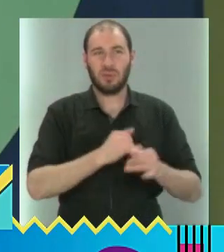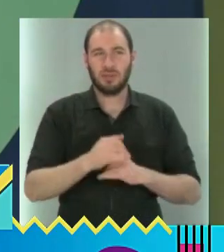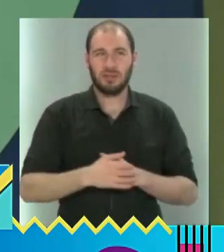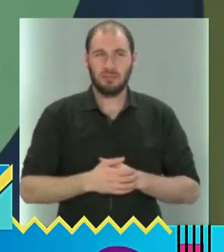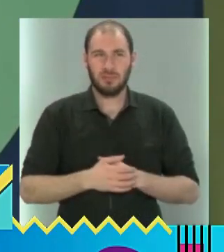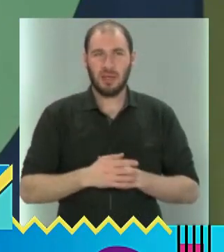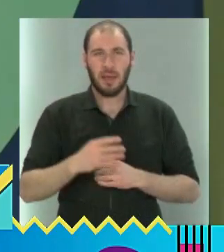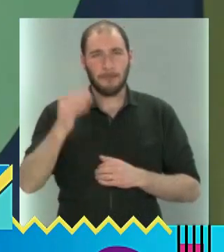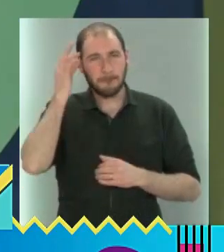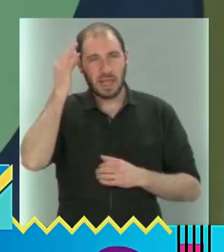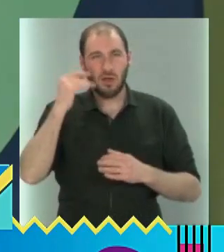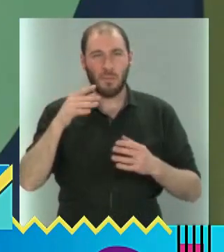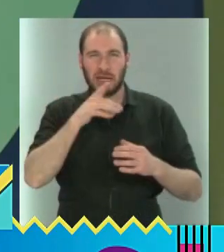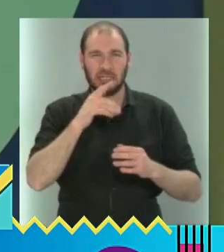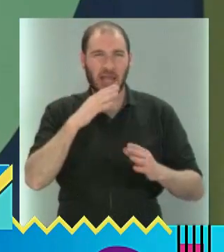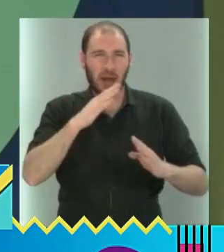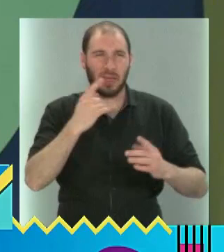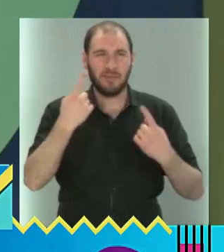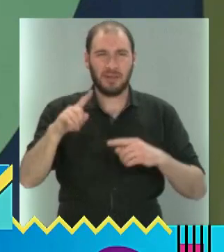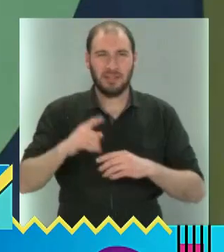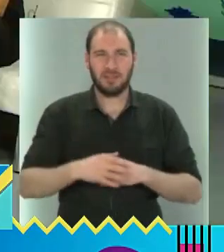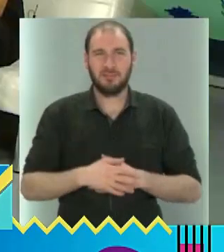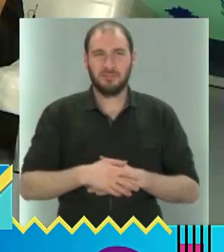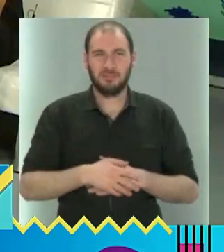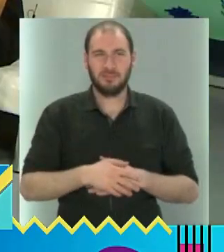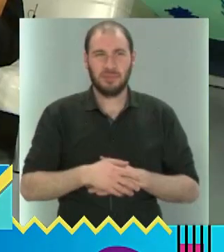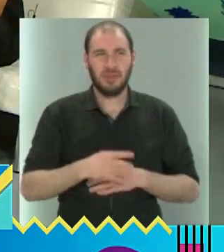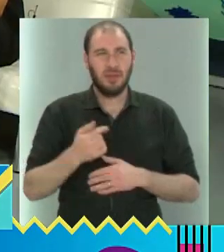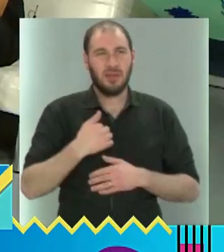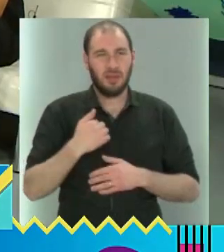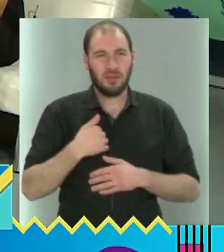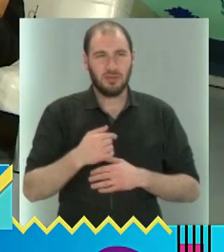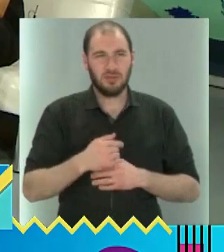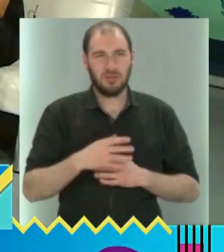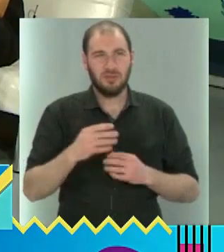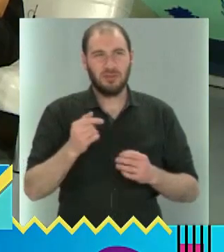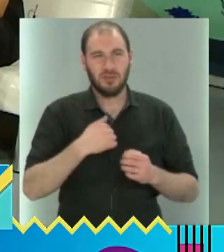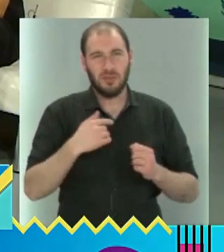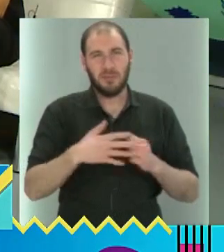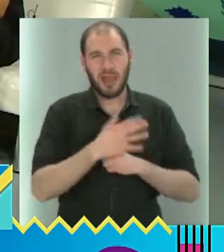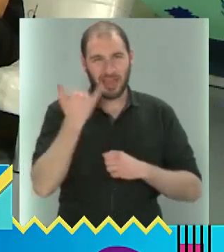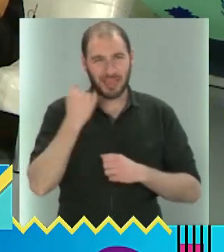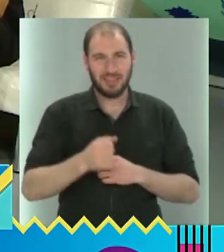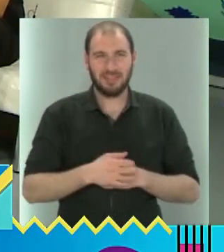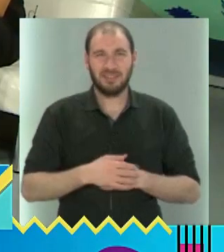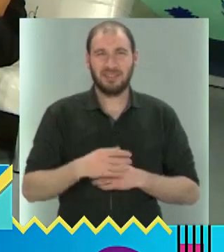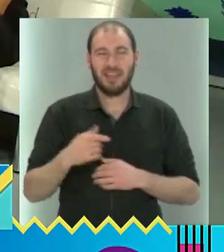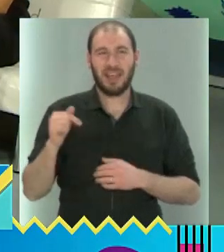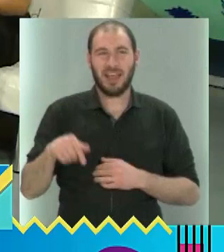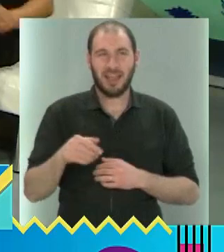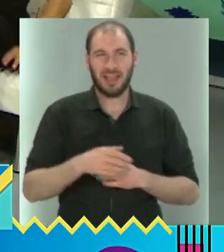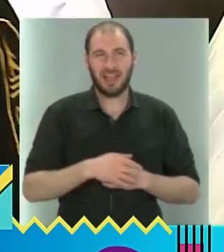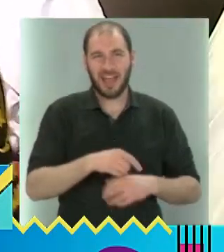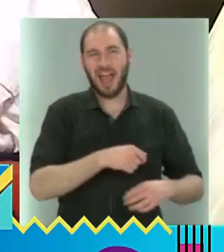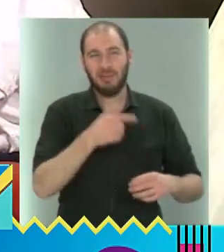Argüello, el pelo es otra arma. Entonces... ¿Ah, sí? Yo no soy religioso, pero me he pelado solo. Ahora hay que tener... el